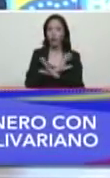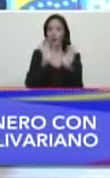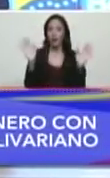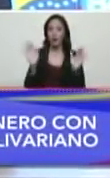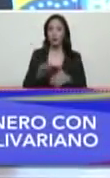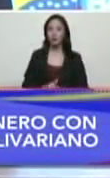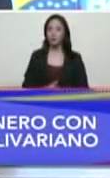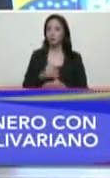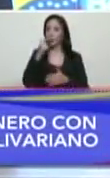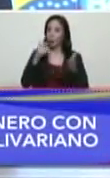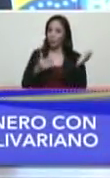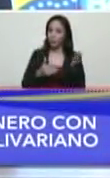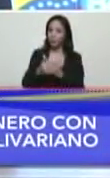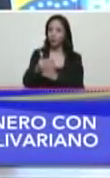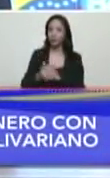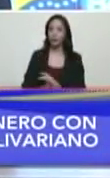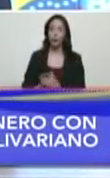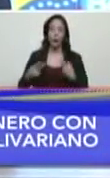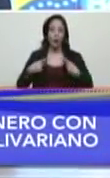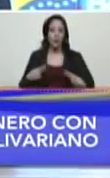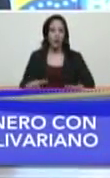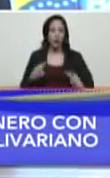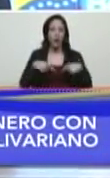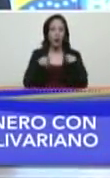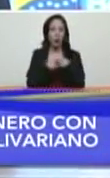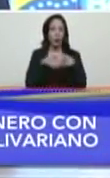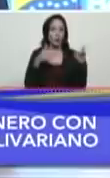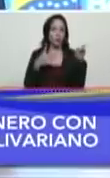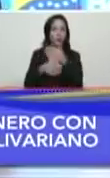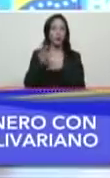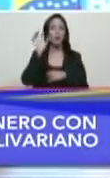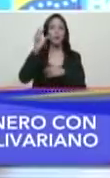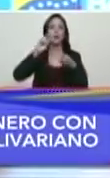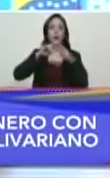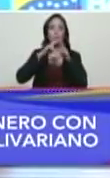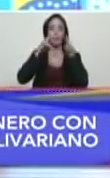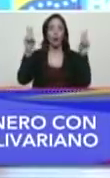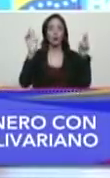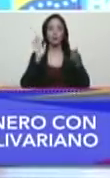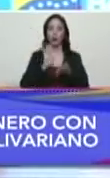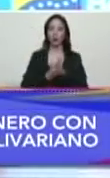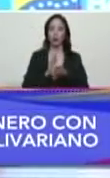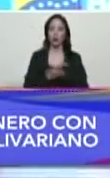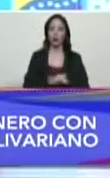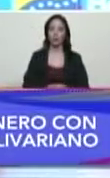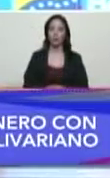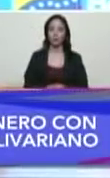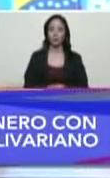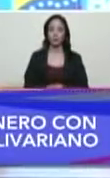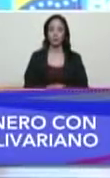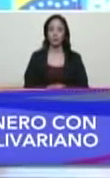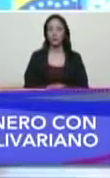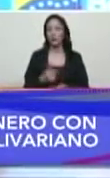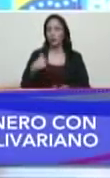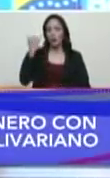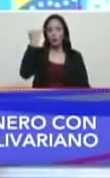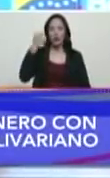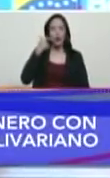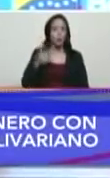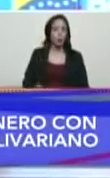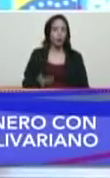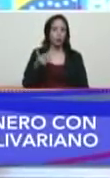para seguir transitando la vida de nuestra patria en paz. Yo le doy mucha importancia al Plan de la Patria.